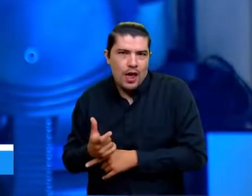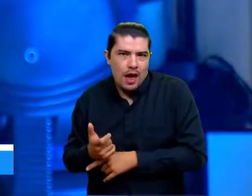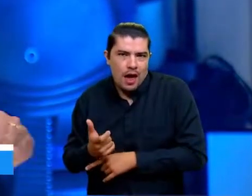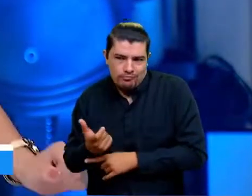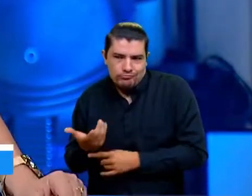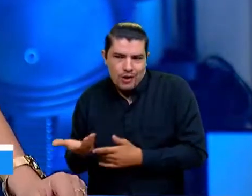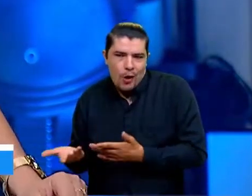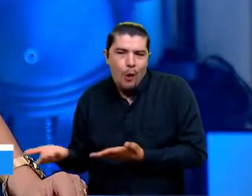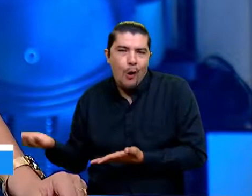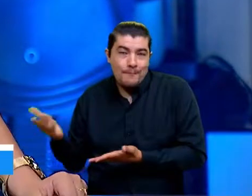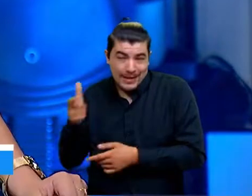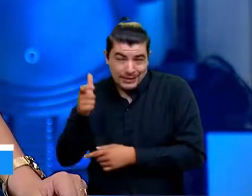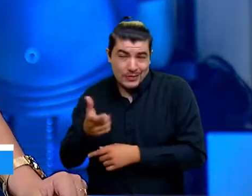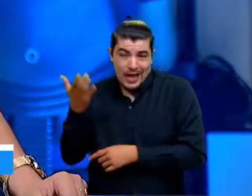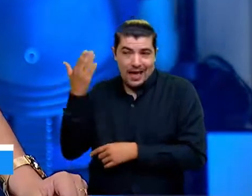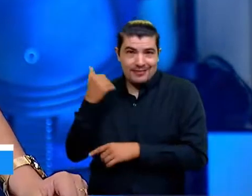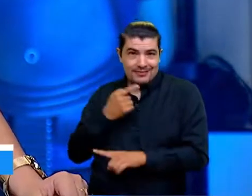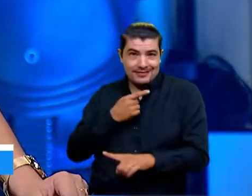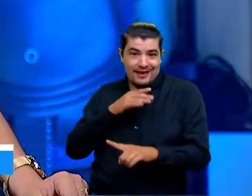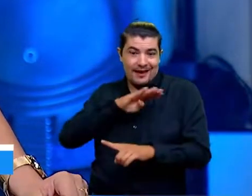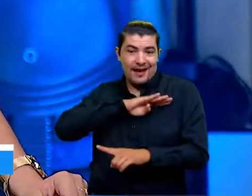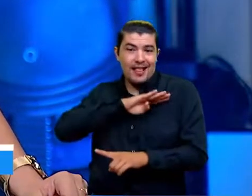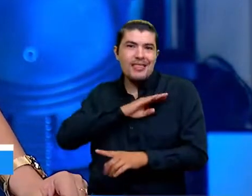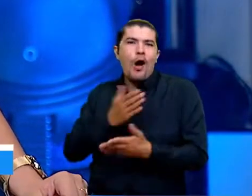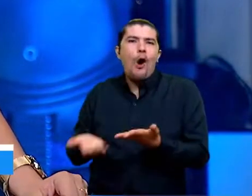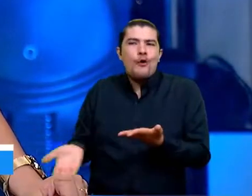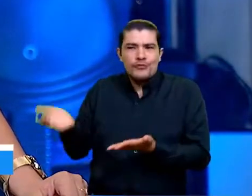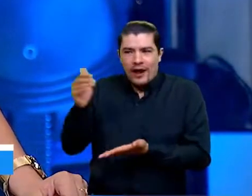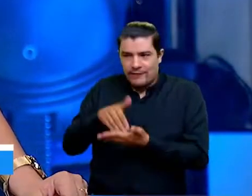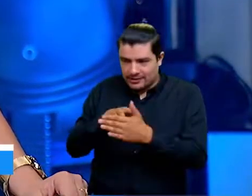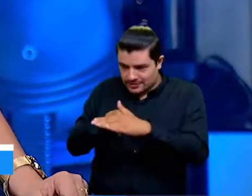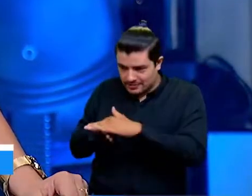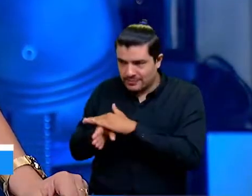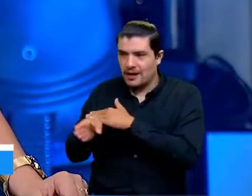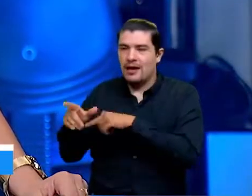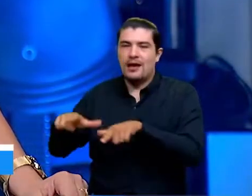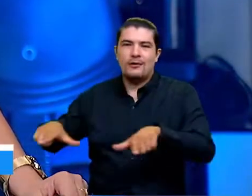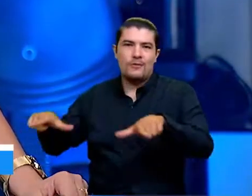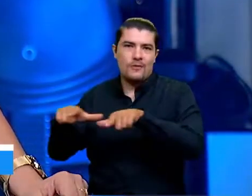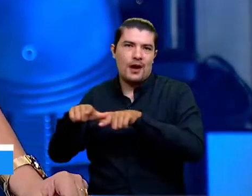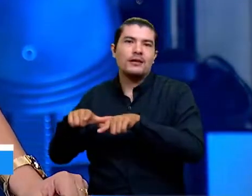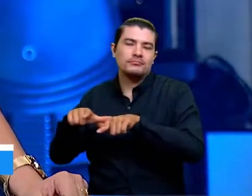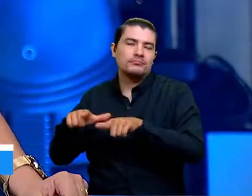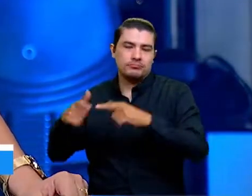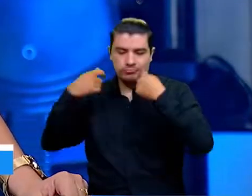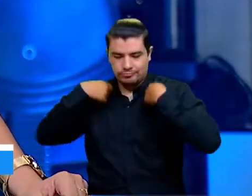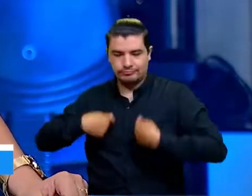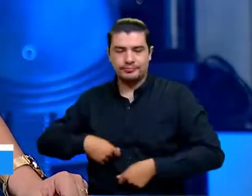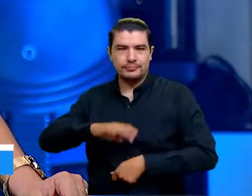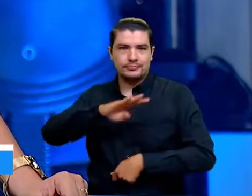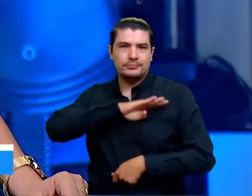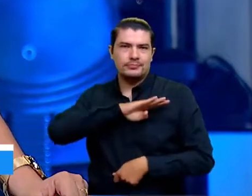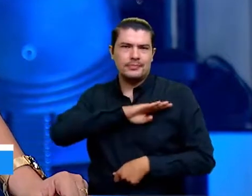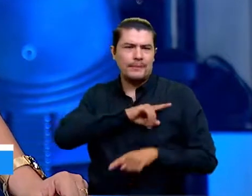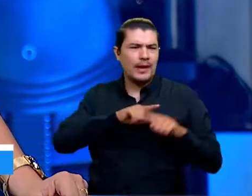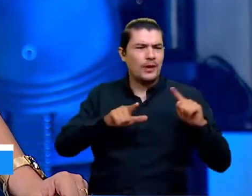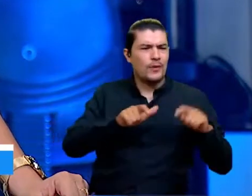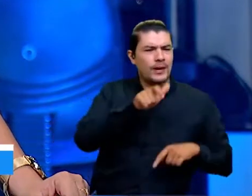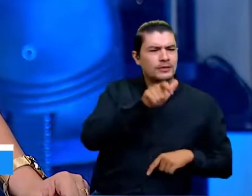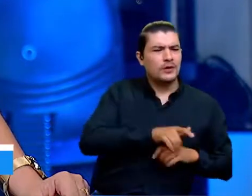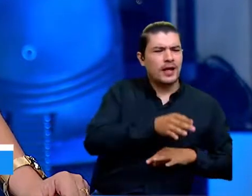por lo cual los expertos opinan que nada podrá impedir que eso ya vuelva a ocupar la silla del alcalde de los